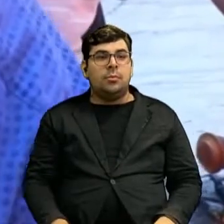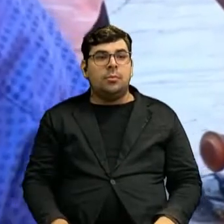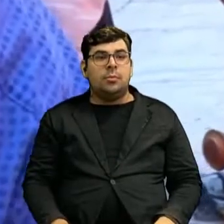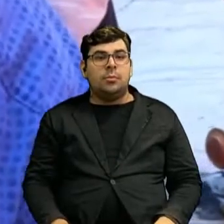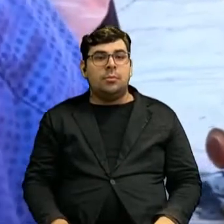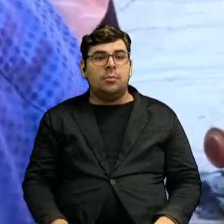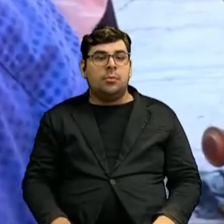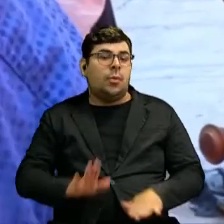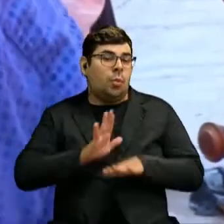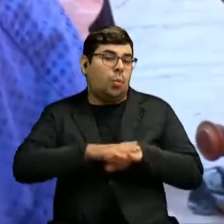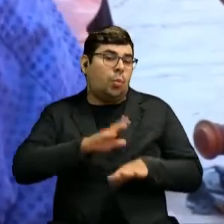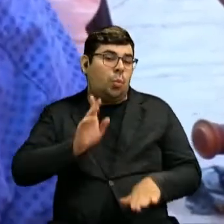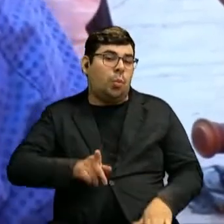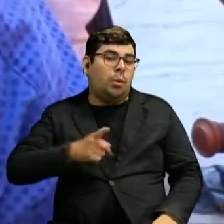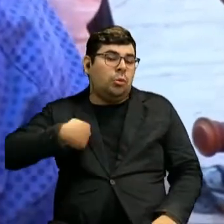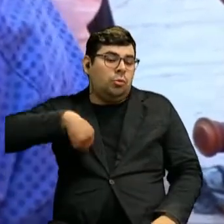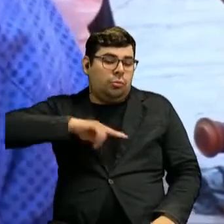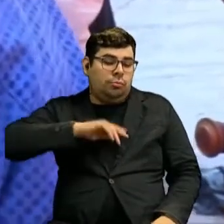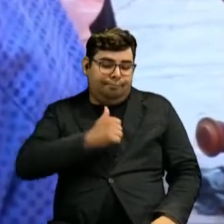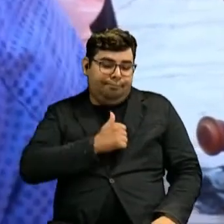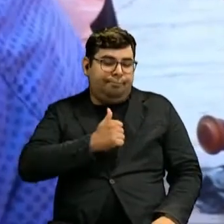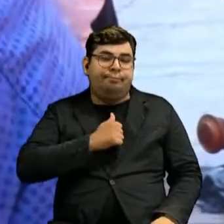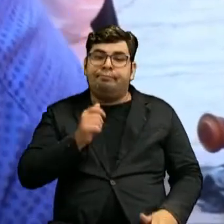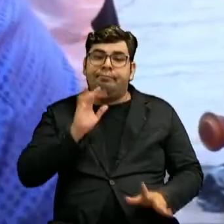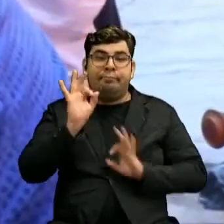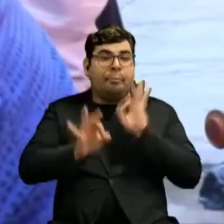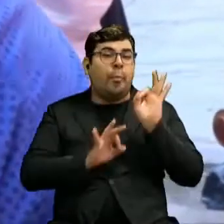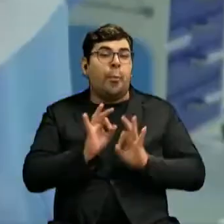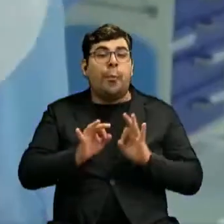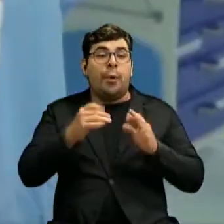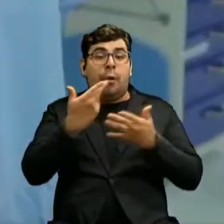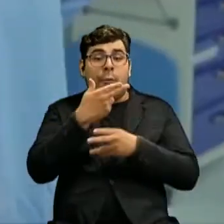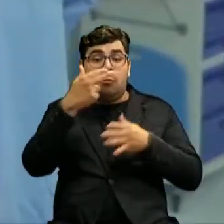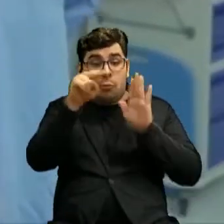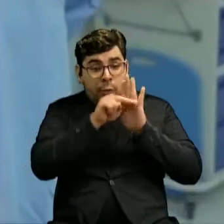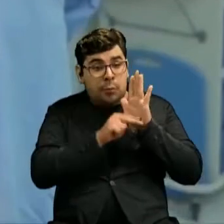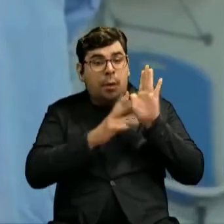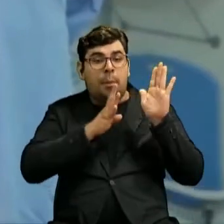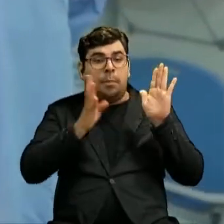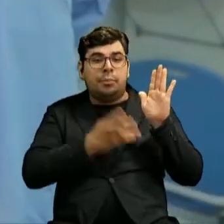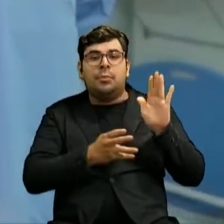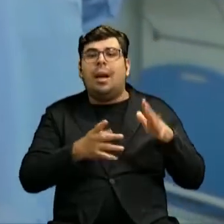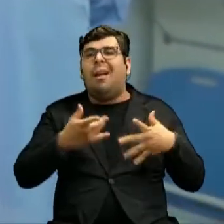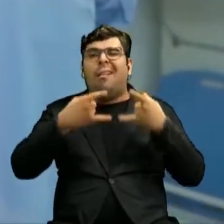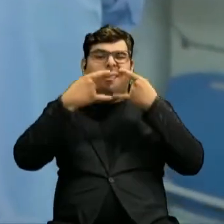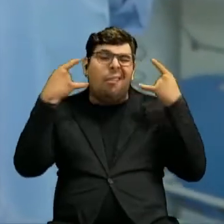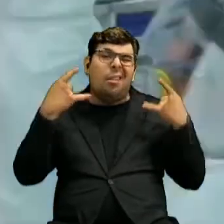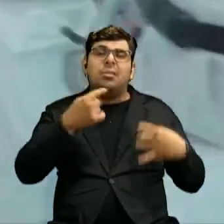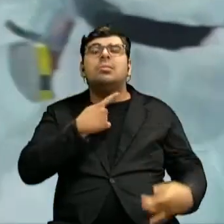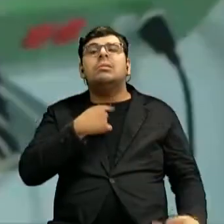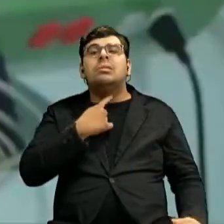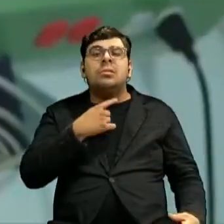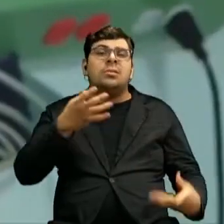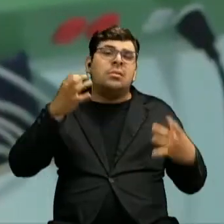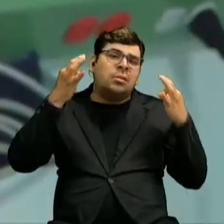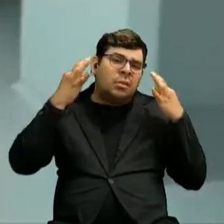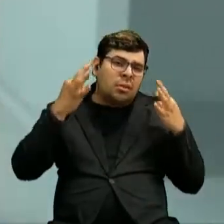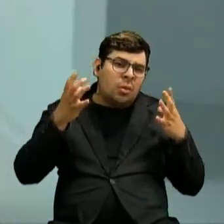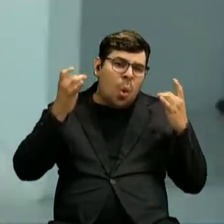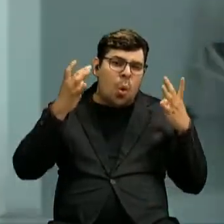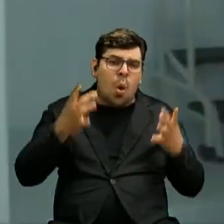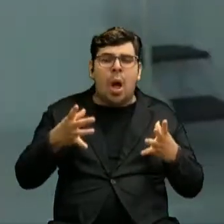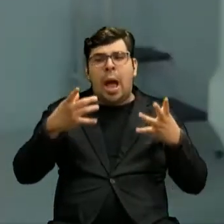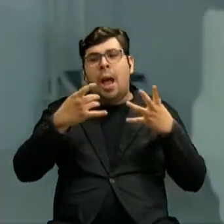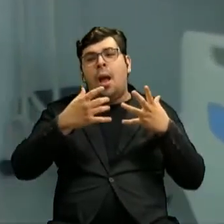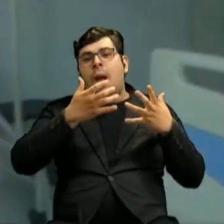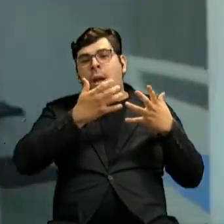tenemos nosotros mismos, que no nos cuidamos. La gente le están diciendo, pónganle el tapabocas. No, que es que me aprieta, no, que me ahoga.